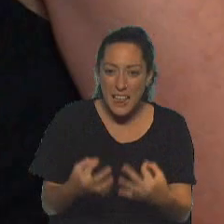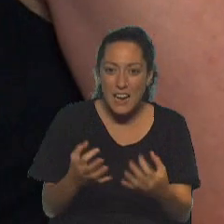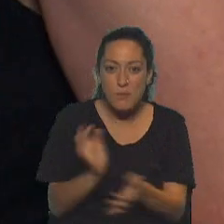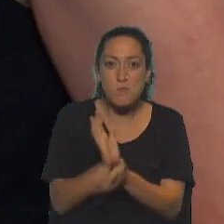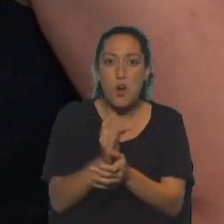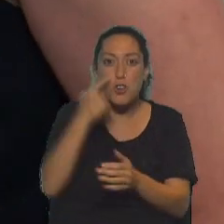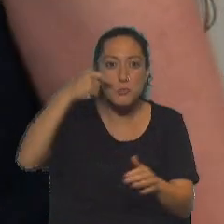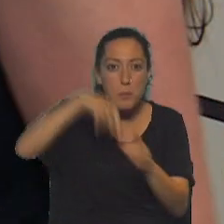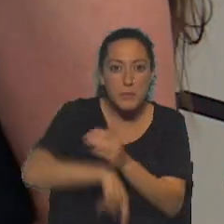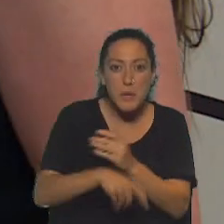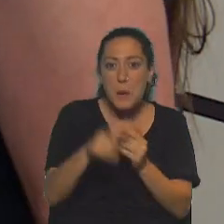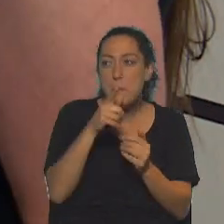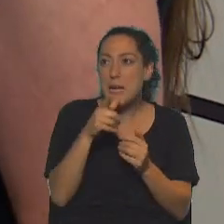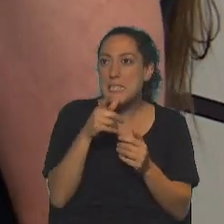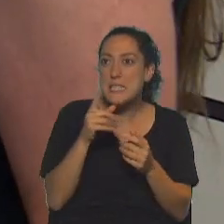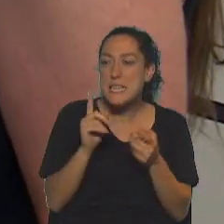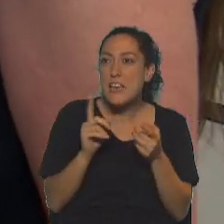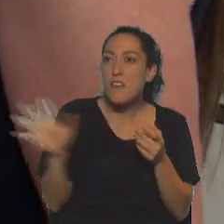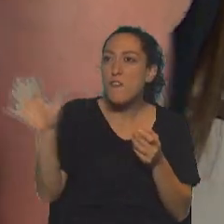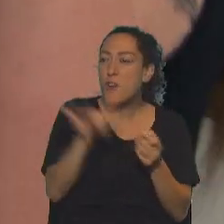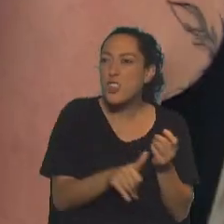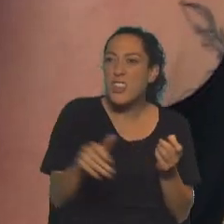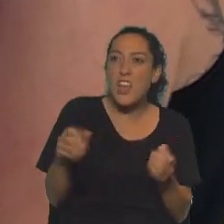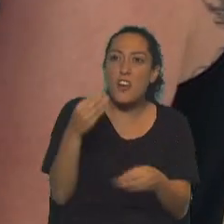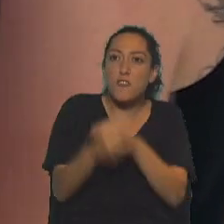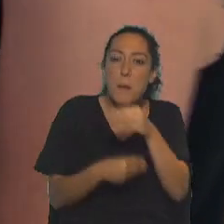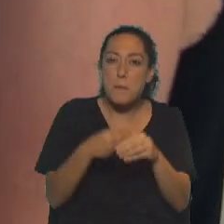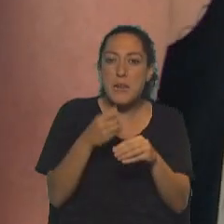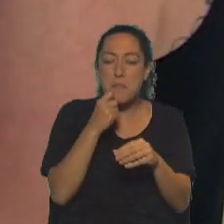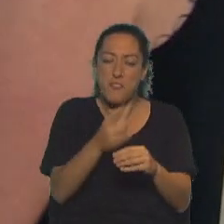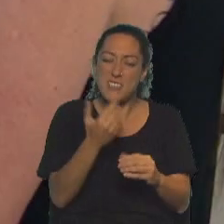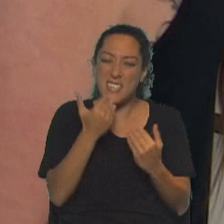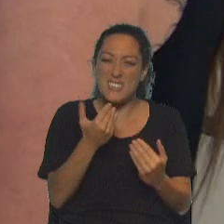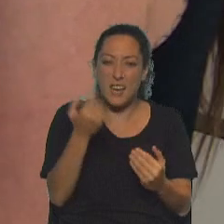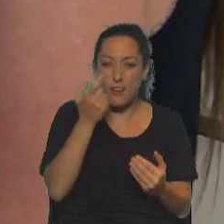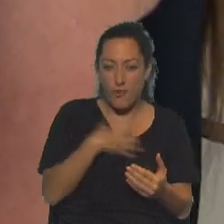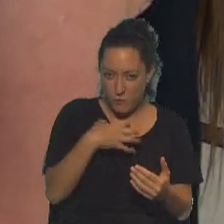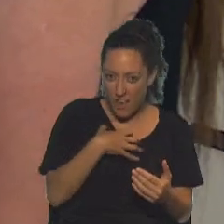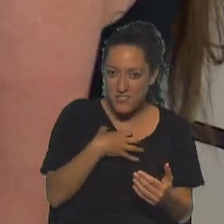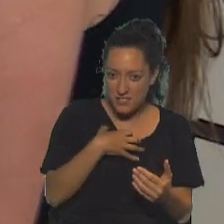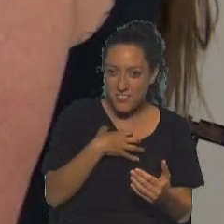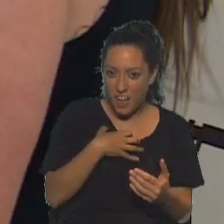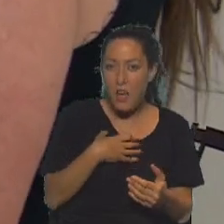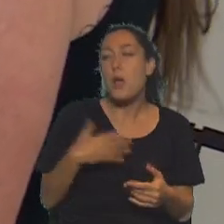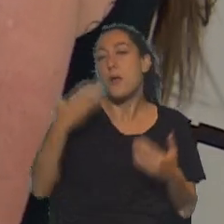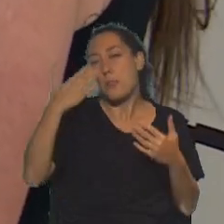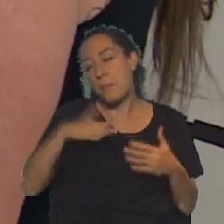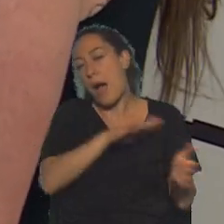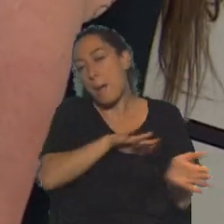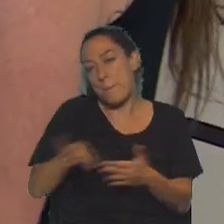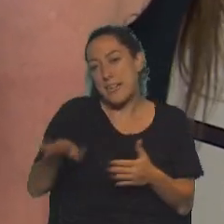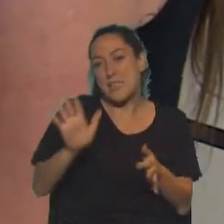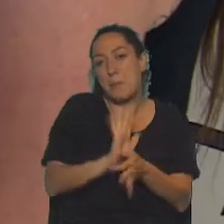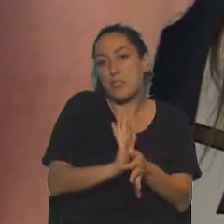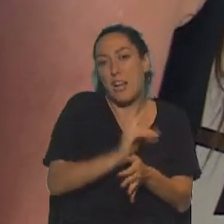que actuar esa naturalidad de la familia era súper fácil. Eso era lo más fácil. Después encontrar cada uno en su personaje, o sea,